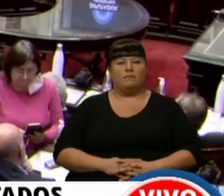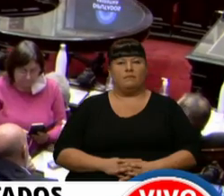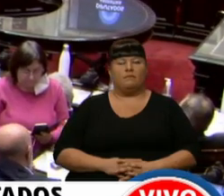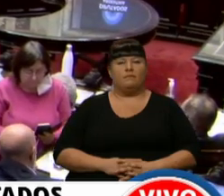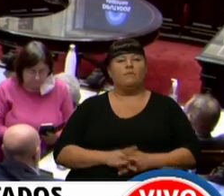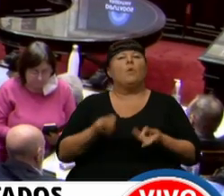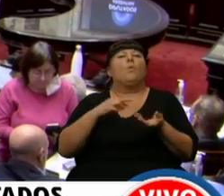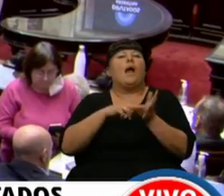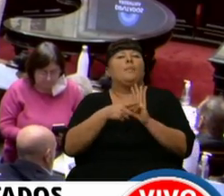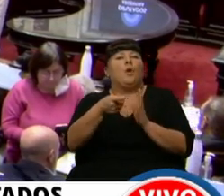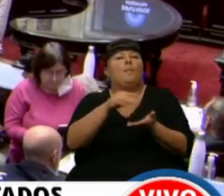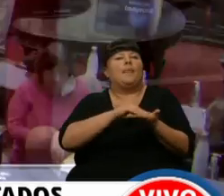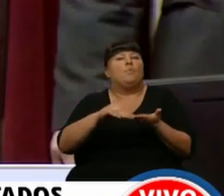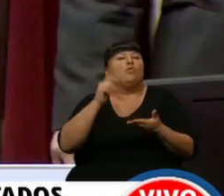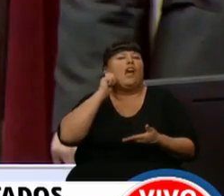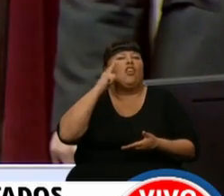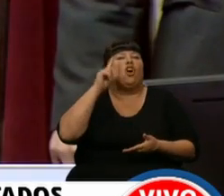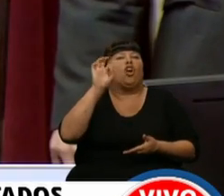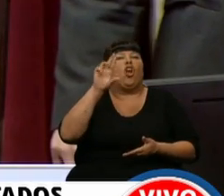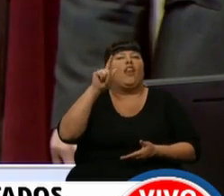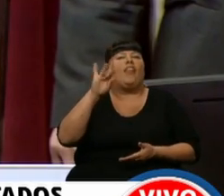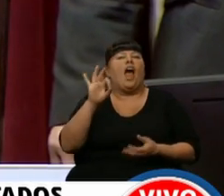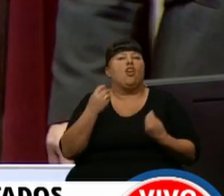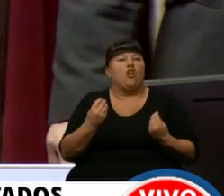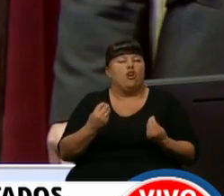qué problema tiene diputados sorda no